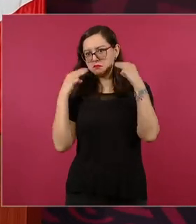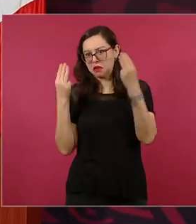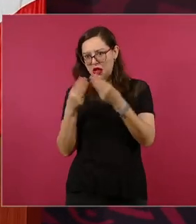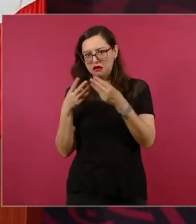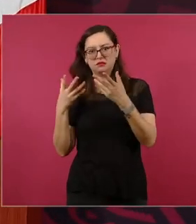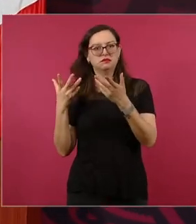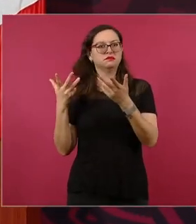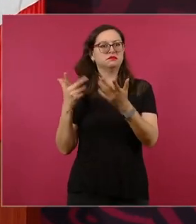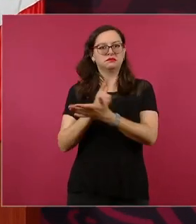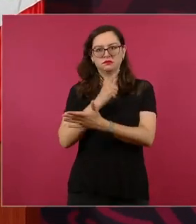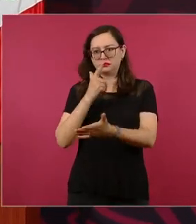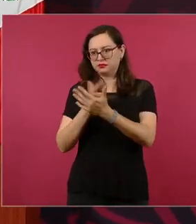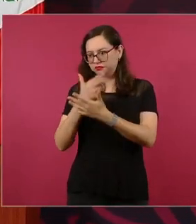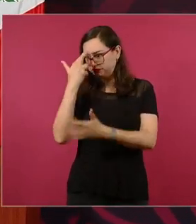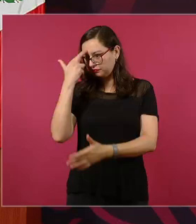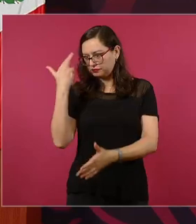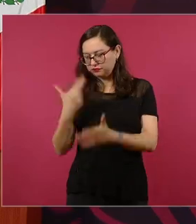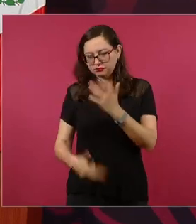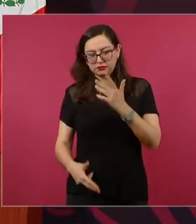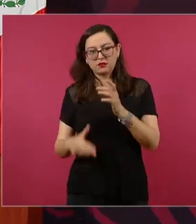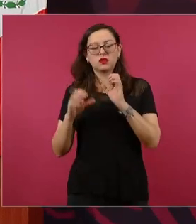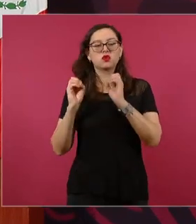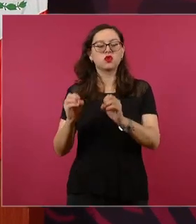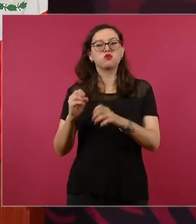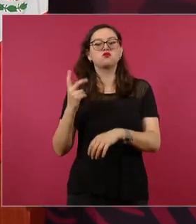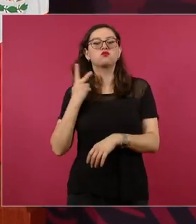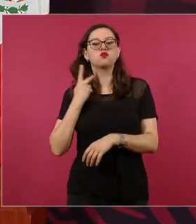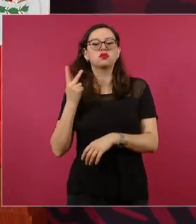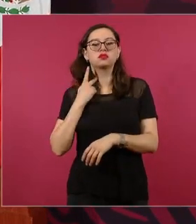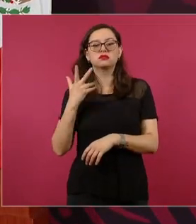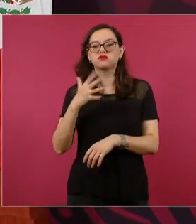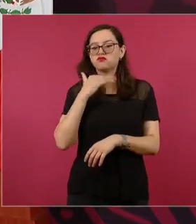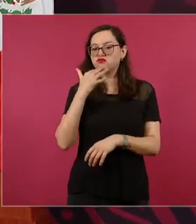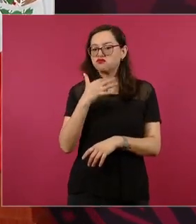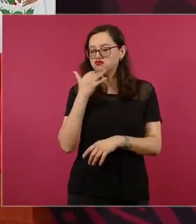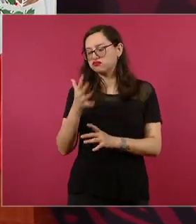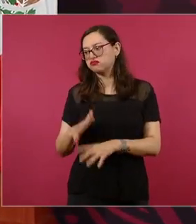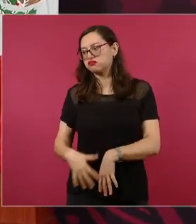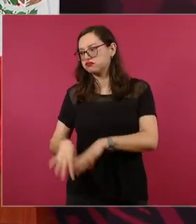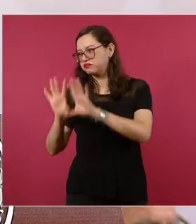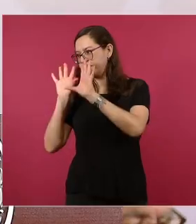delincuentes de cuello blanco y de la